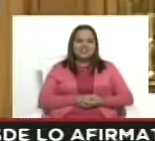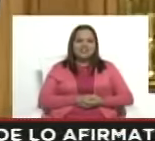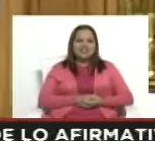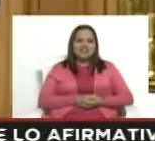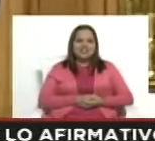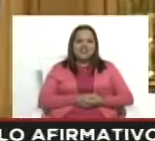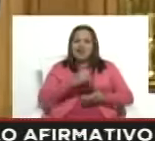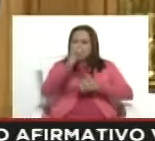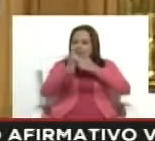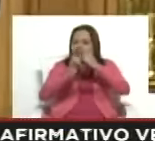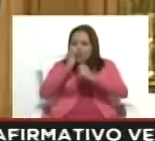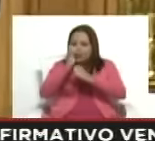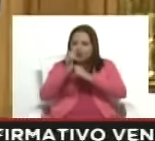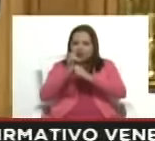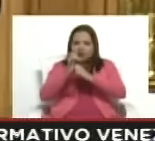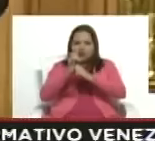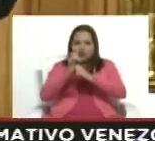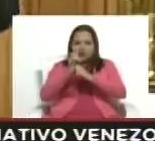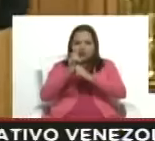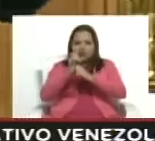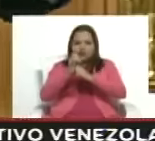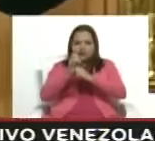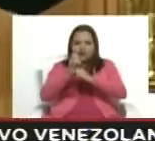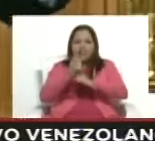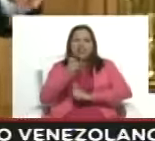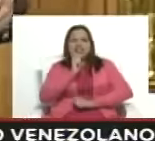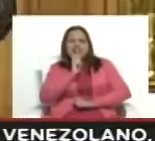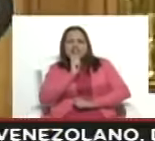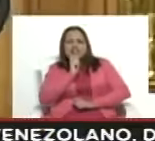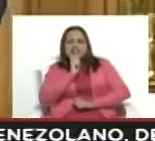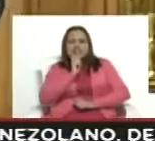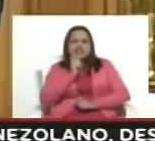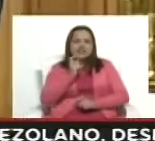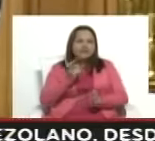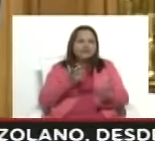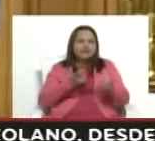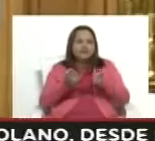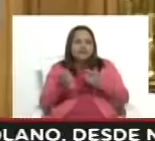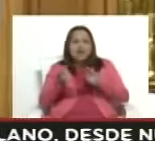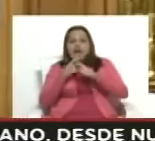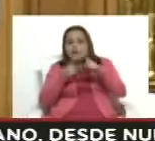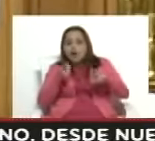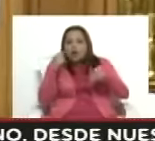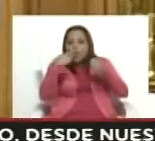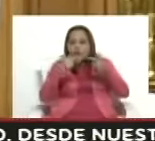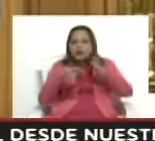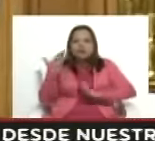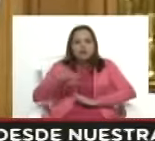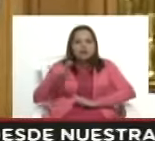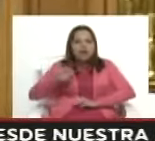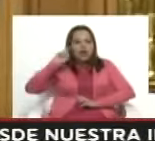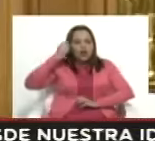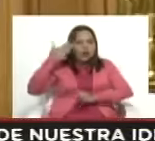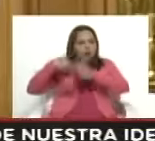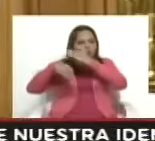Un video, es difícil, pero están algunas cosas ahí que es bueno recordar. Sobre, ¿ah? ¿No